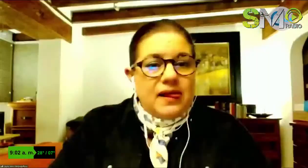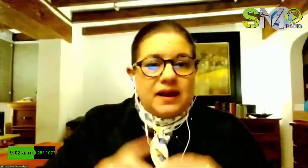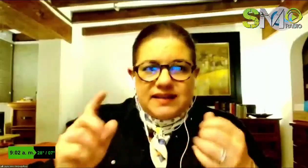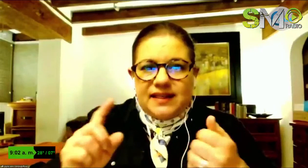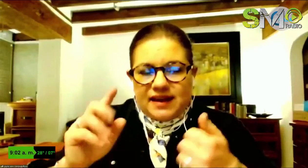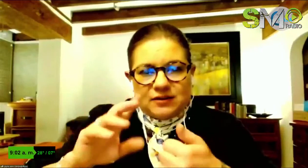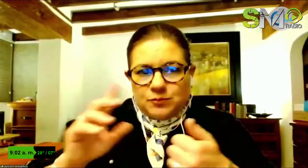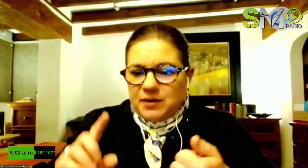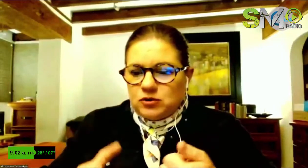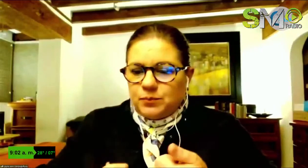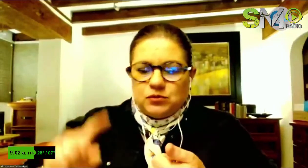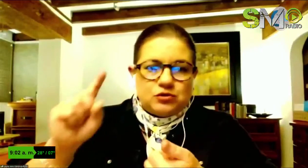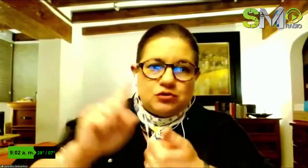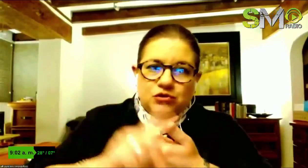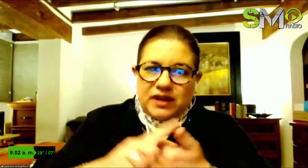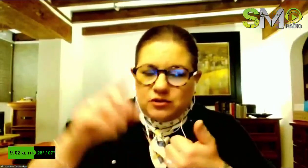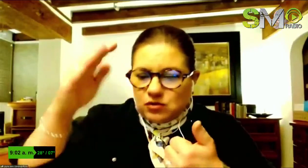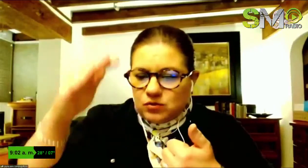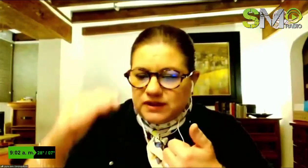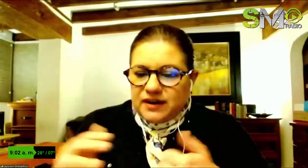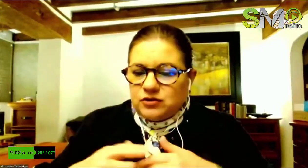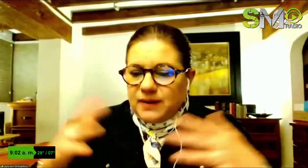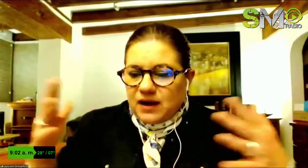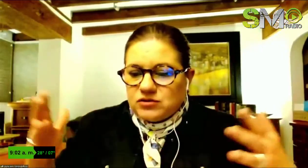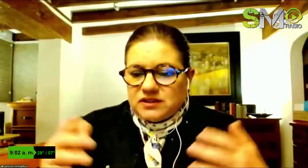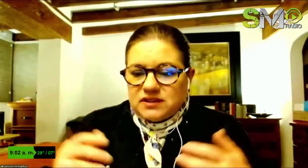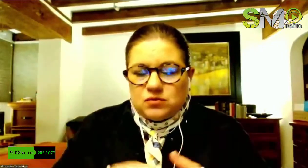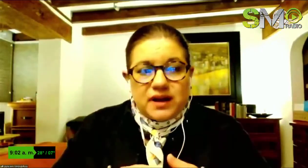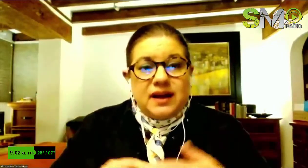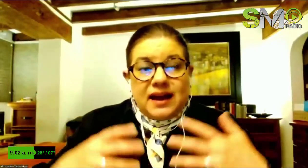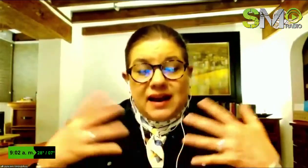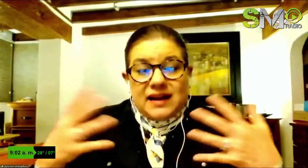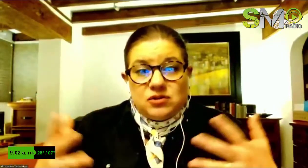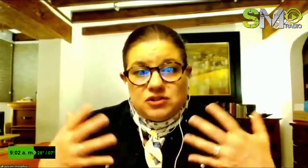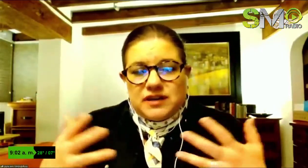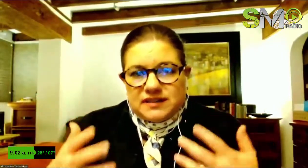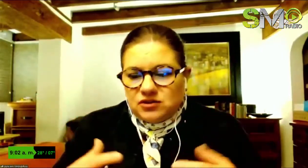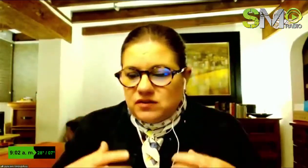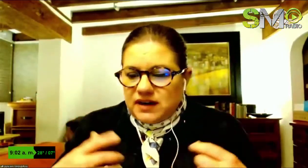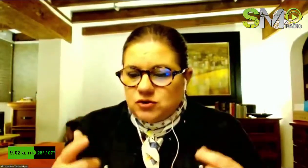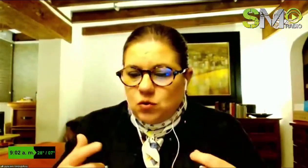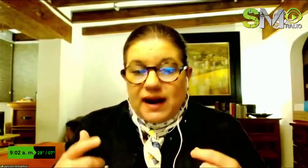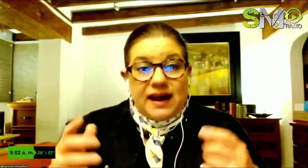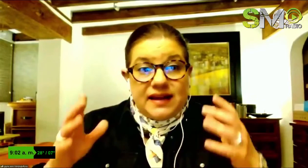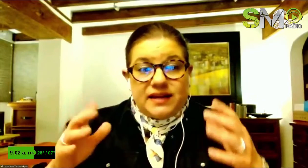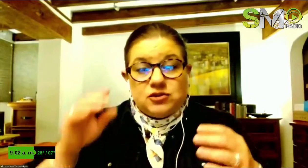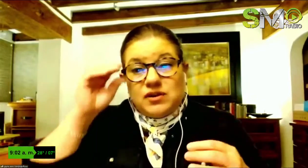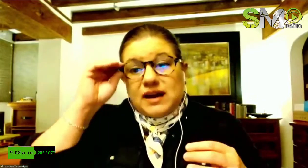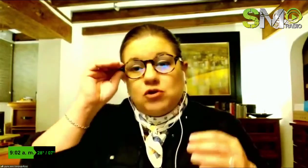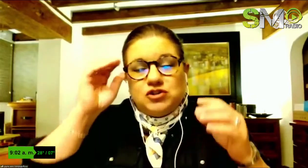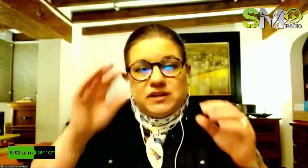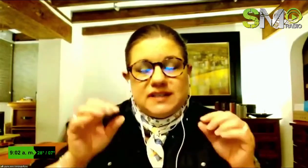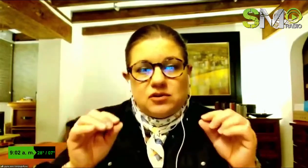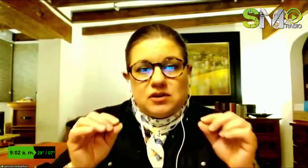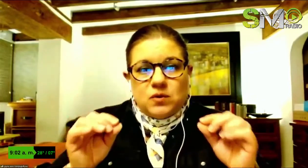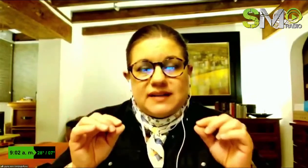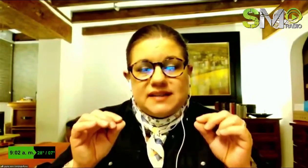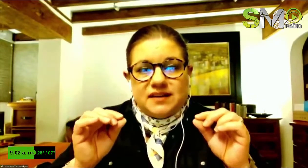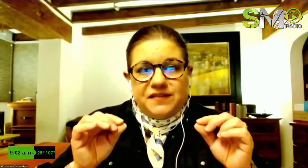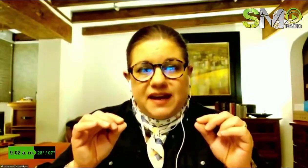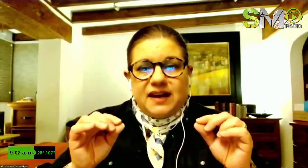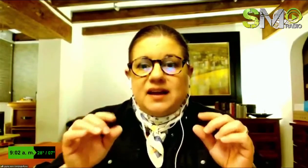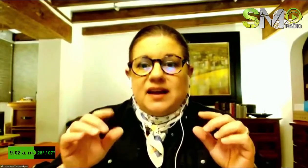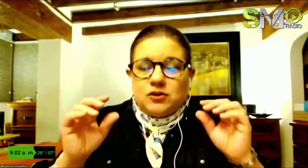bien. Ya dije los primeros puntos, los contagios comunitarios bajos, esa es una. Las condiciones dentro de la escuela, y esto, condiciones dentro de la